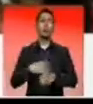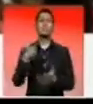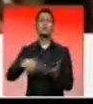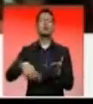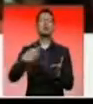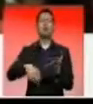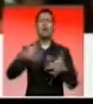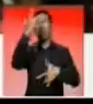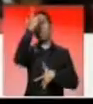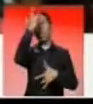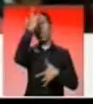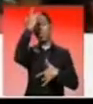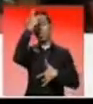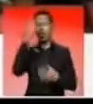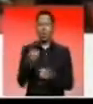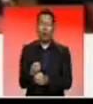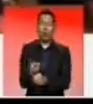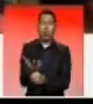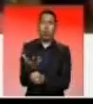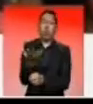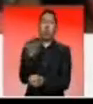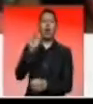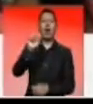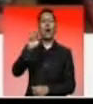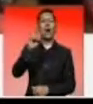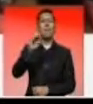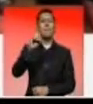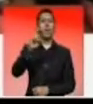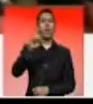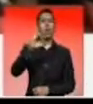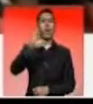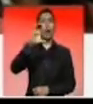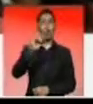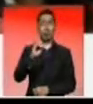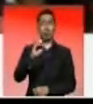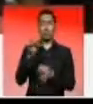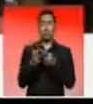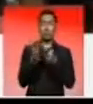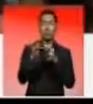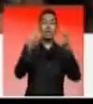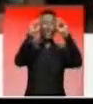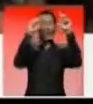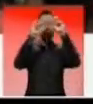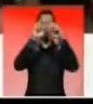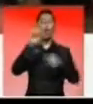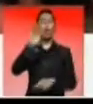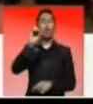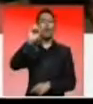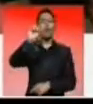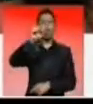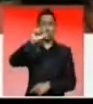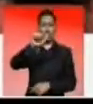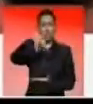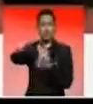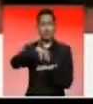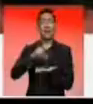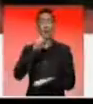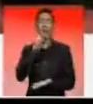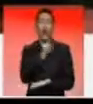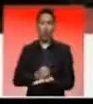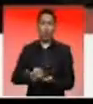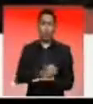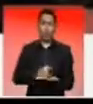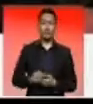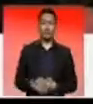posible fuga de amoníaco en el cantón Santa Rosa, en la provincia de El Oro. Según los informes preliminares,